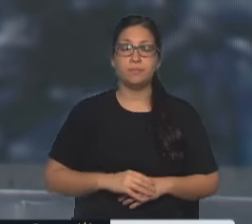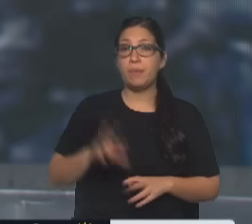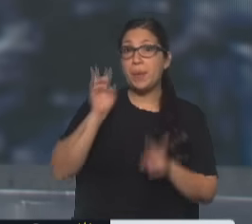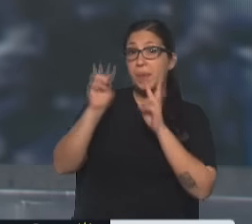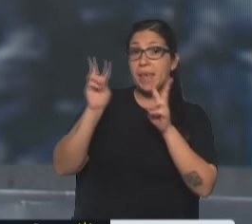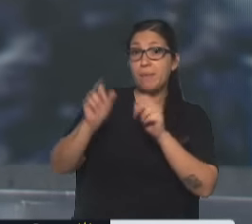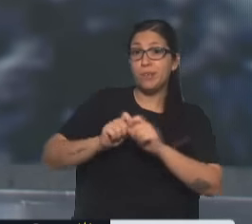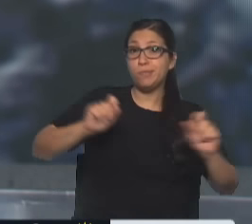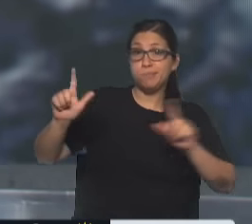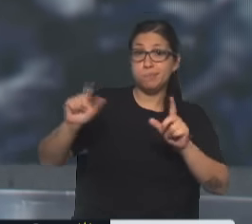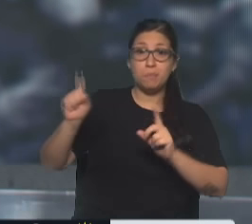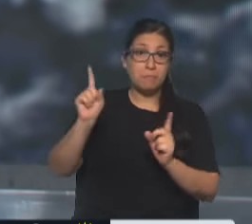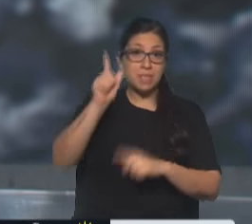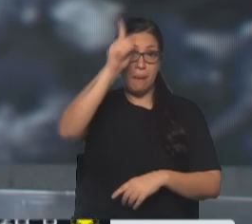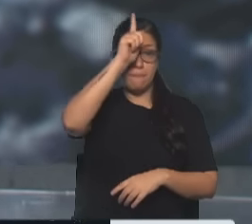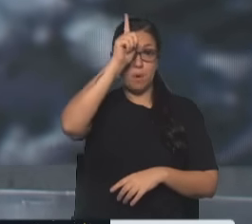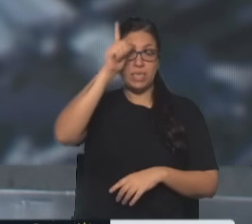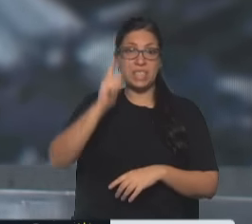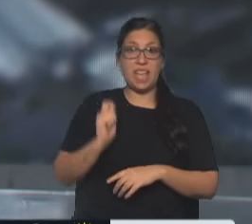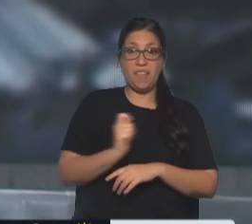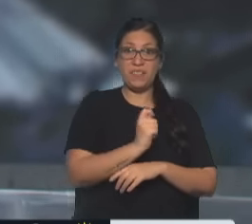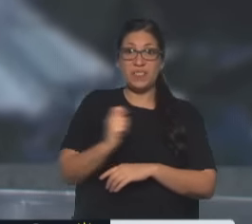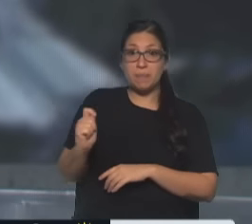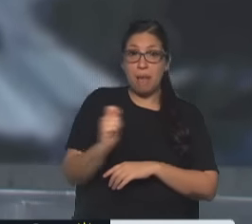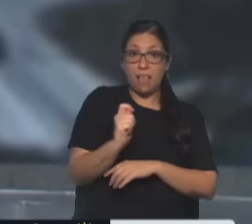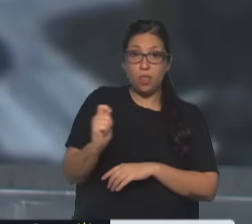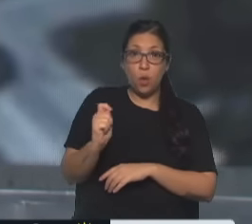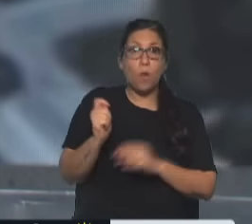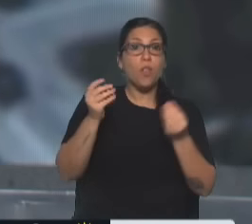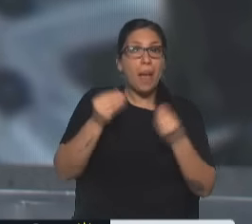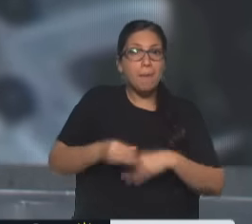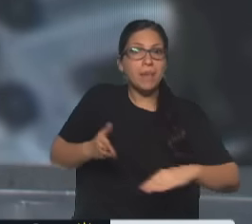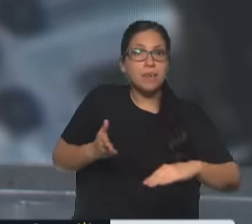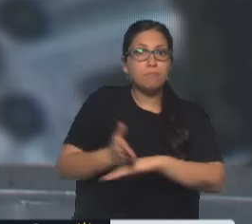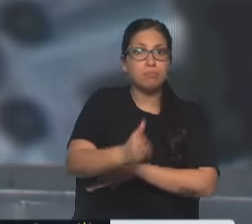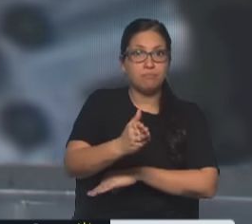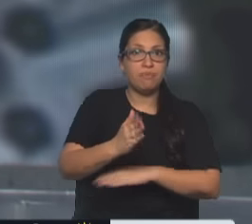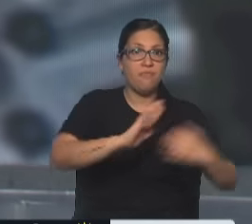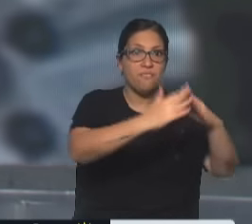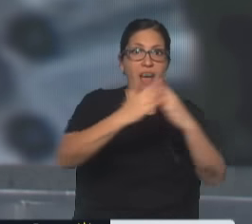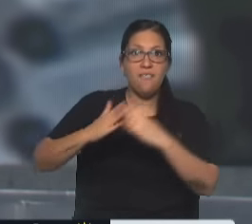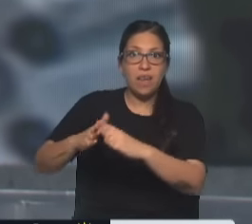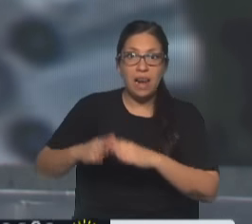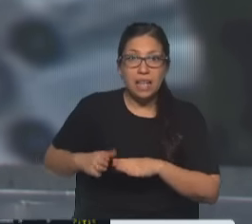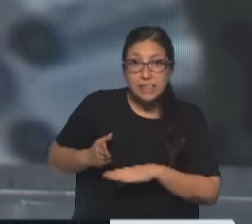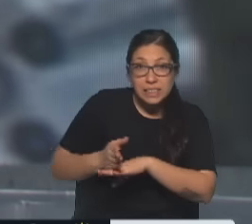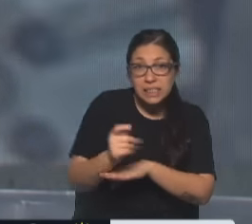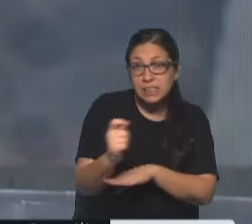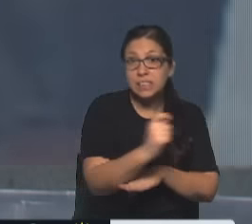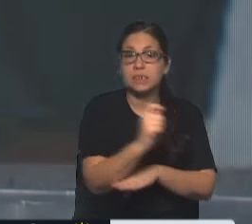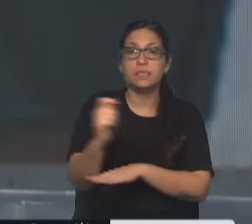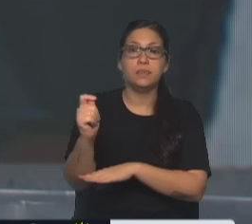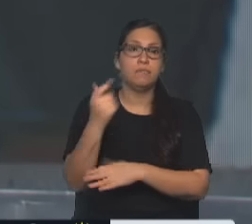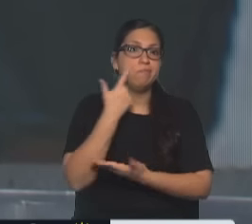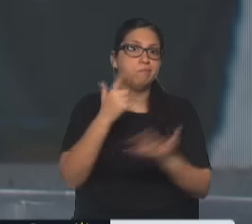Recién son las imágenes filmadas por la propia policía de Río de Janeiro cuando comenzaba este operativo en estas 2 favelas. A ver, Leticia, mucho para hablar, mucho